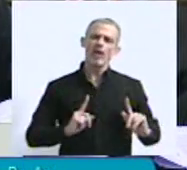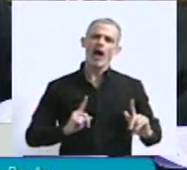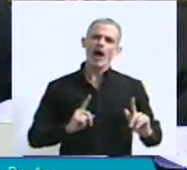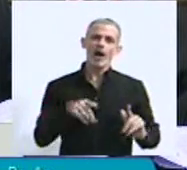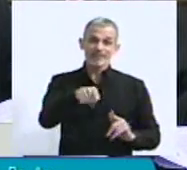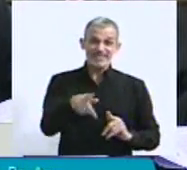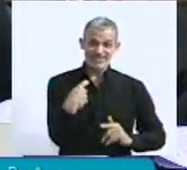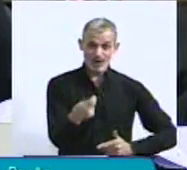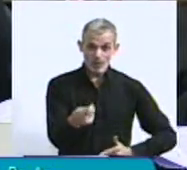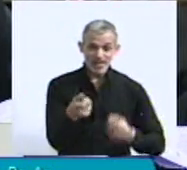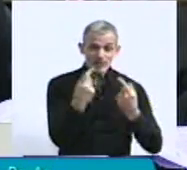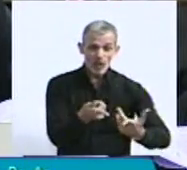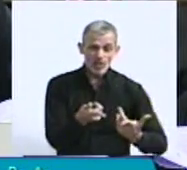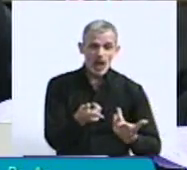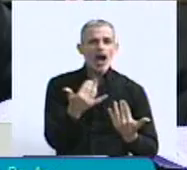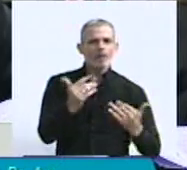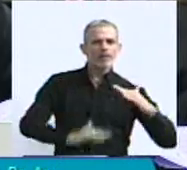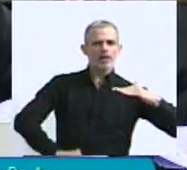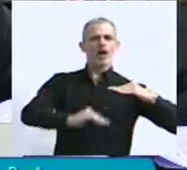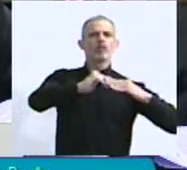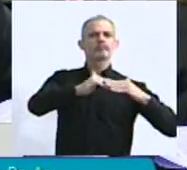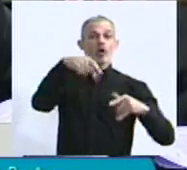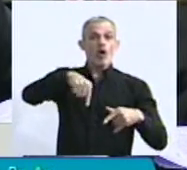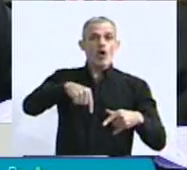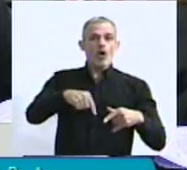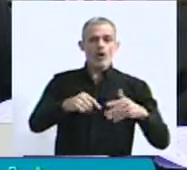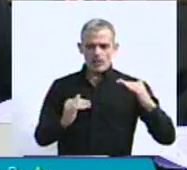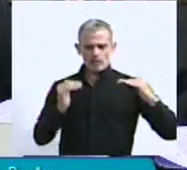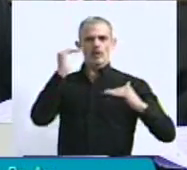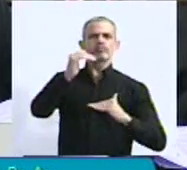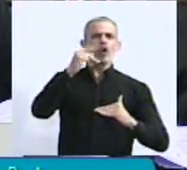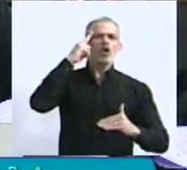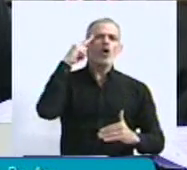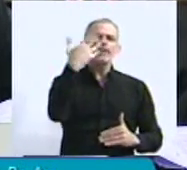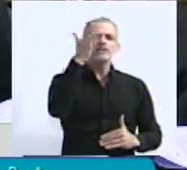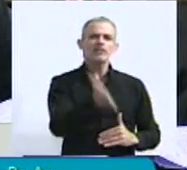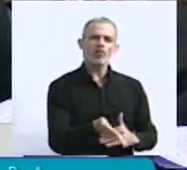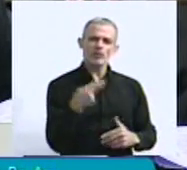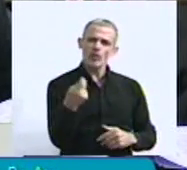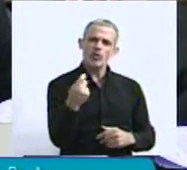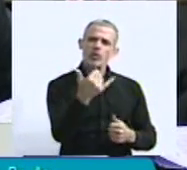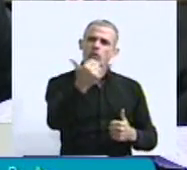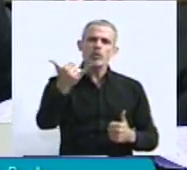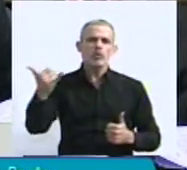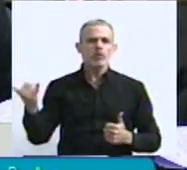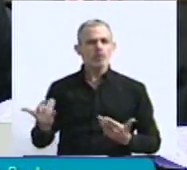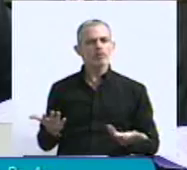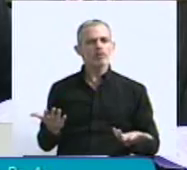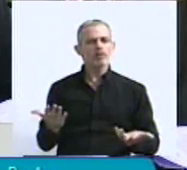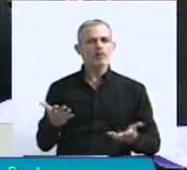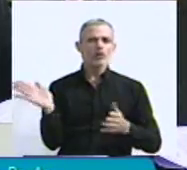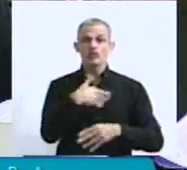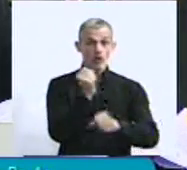Y ese haber previsional alcanzara una cobertura hoy superadora del 95% de